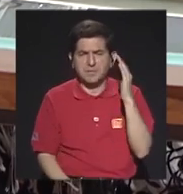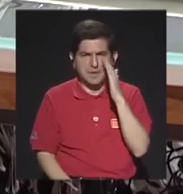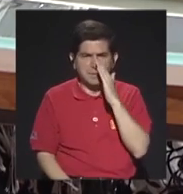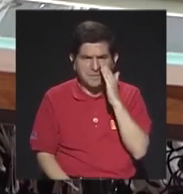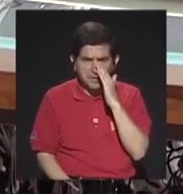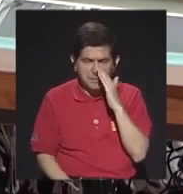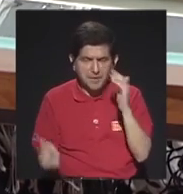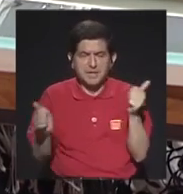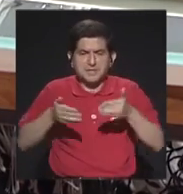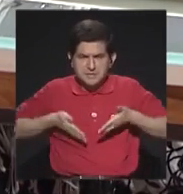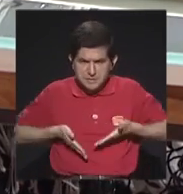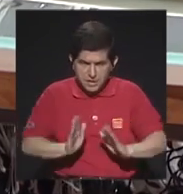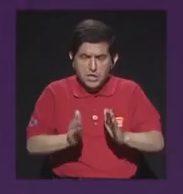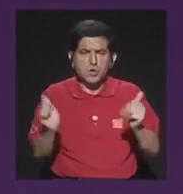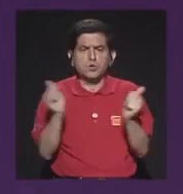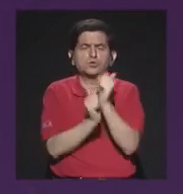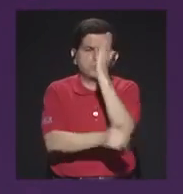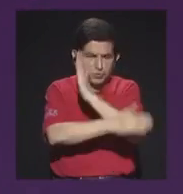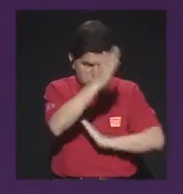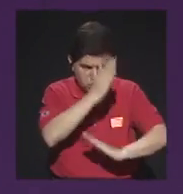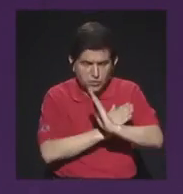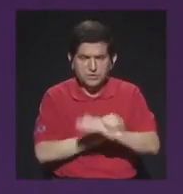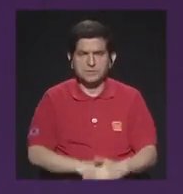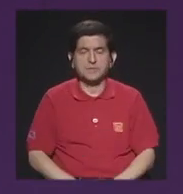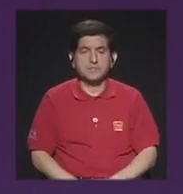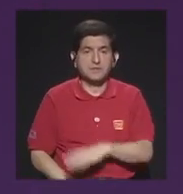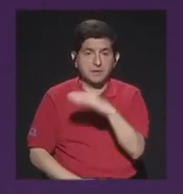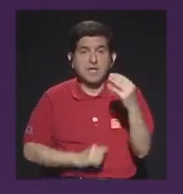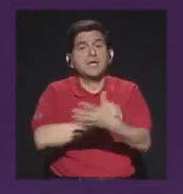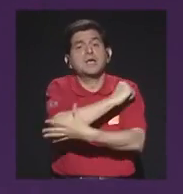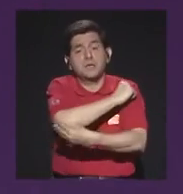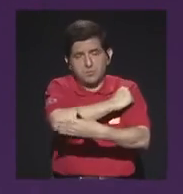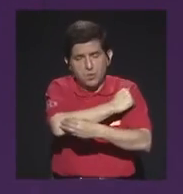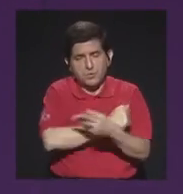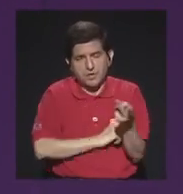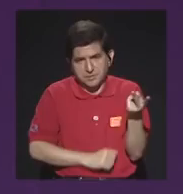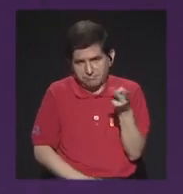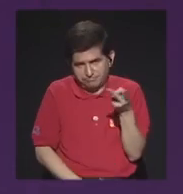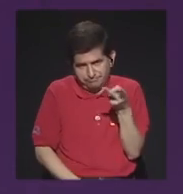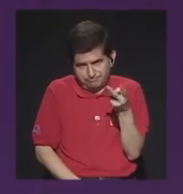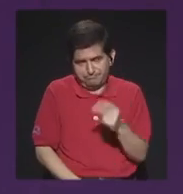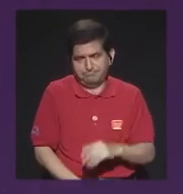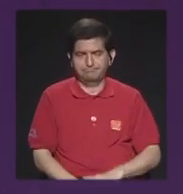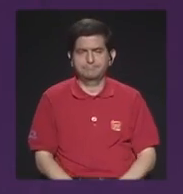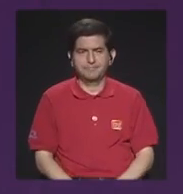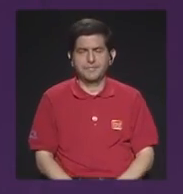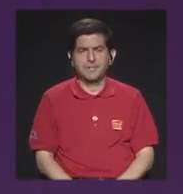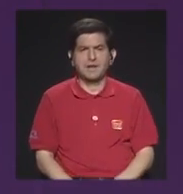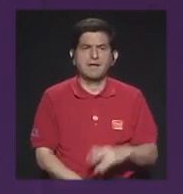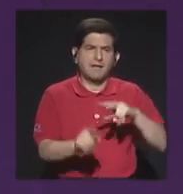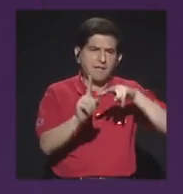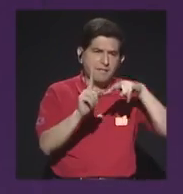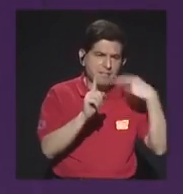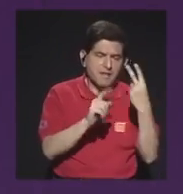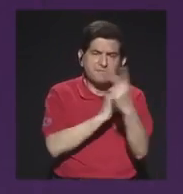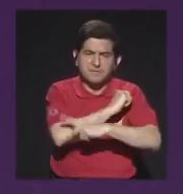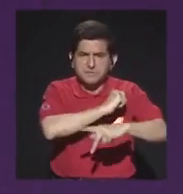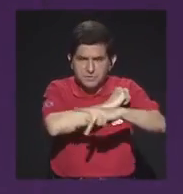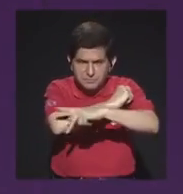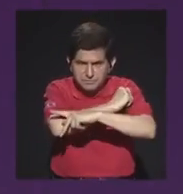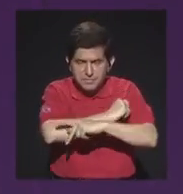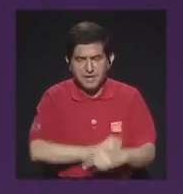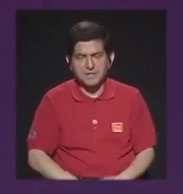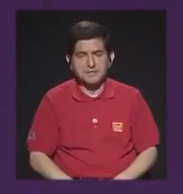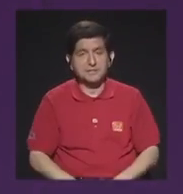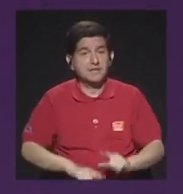discapacidad, principalmente en el censo que se hizo. Y de pobreza. Y de pobreza. Es decir, porque la visión a nivel país es una cosa y